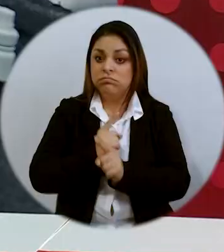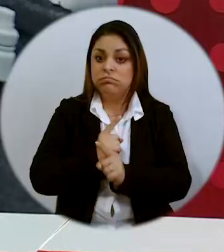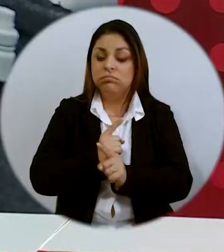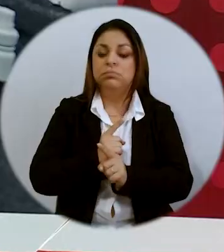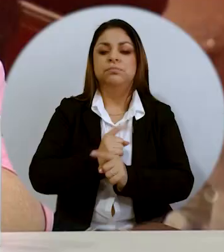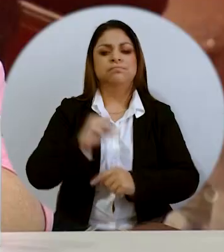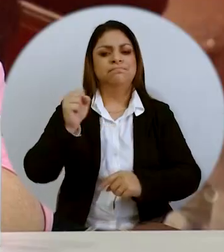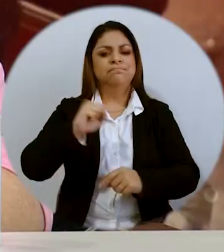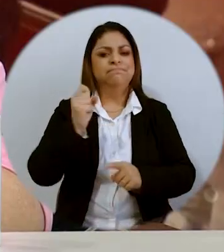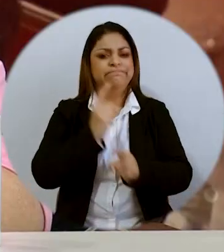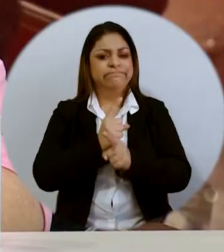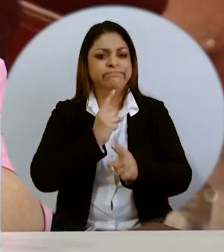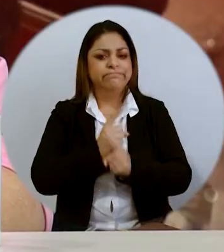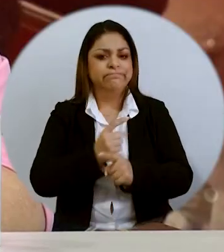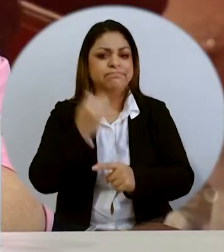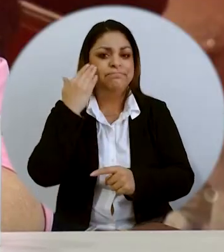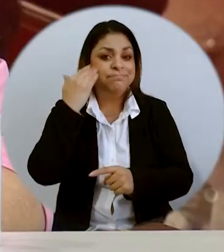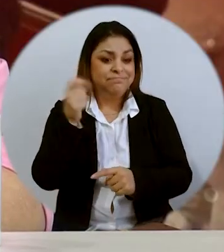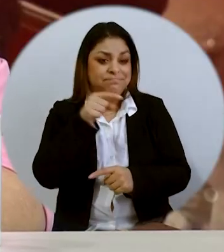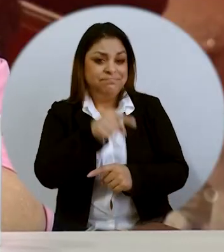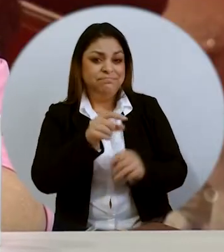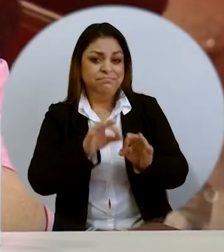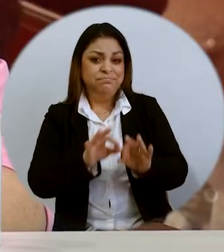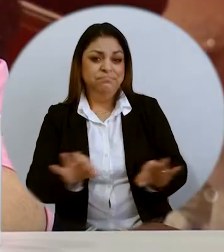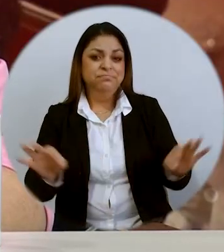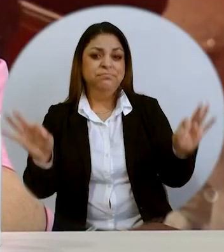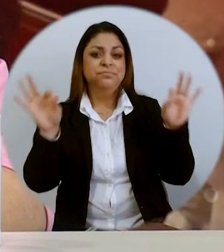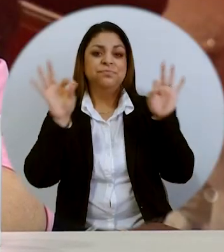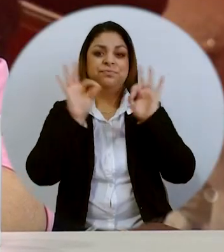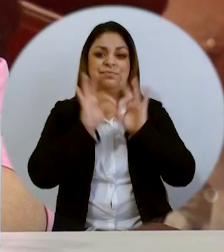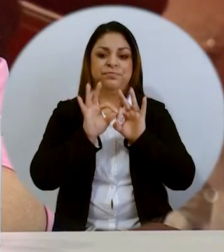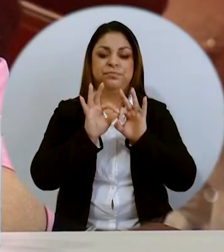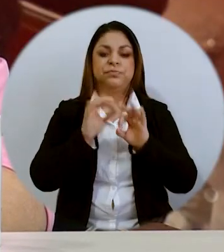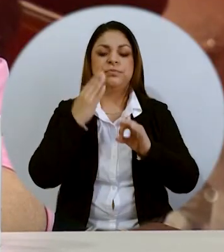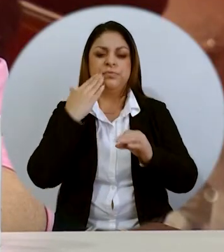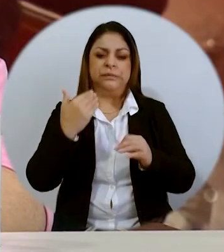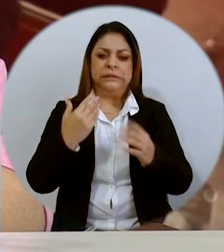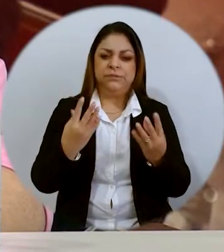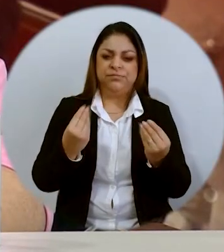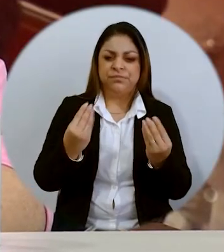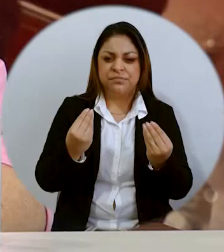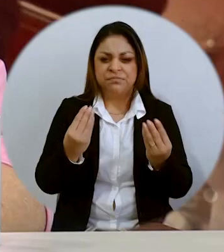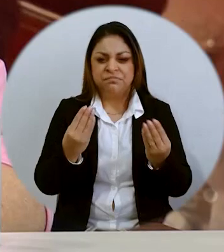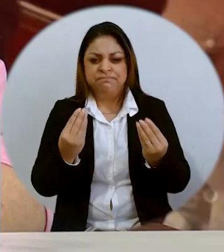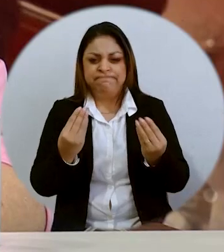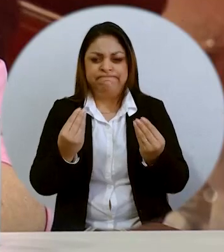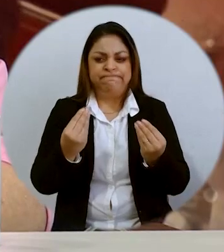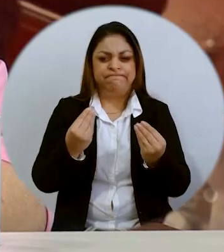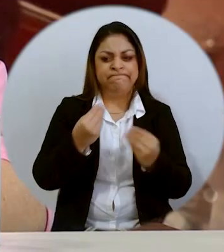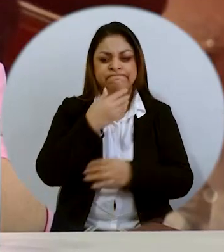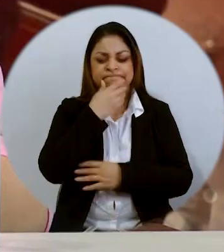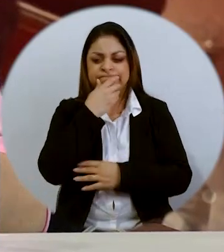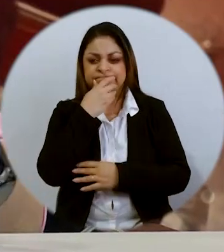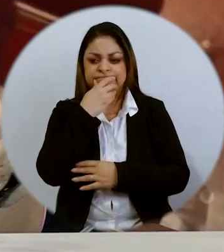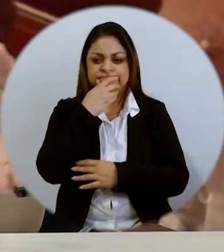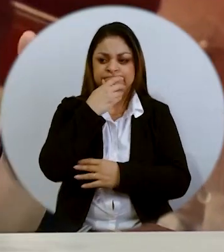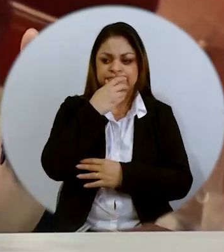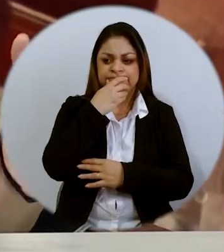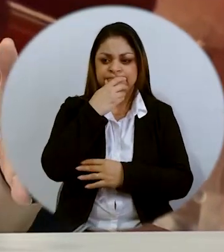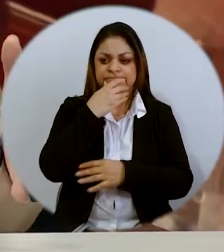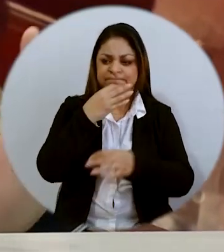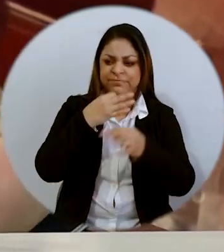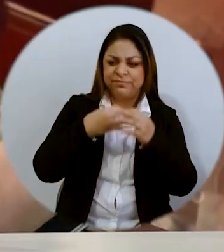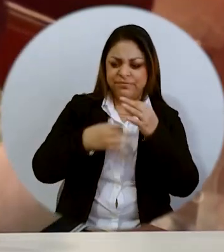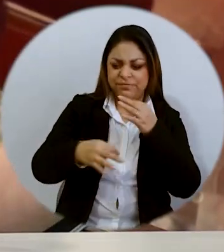muchísimo. Definitivamente, y es muy importante porque el temor en términos generales de